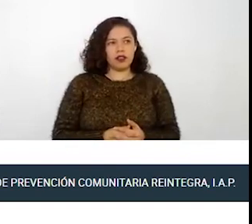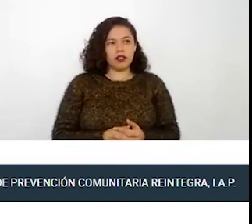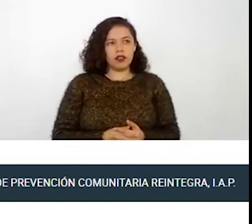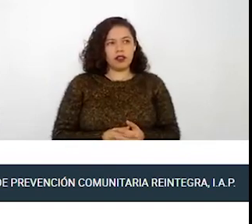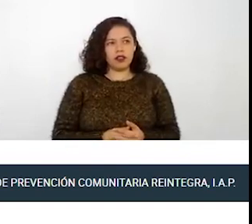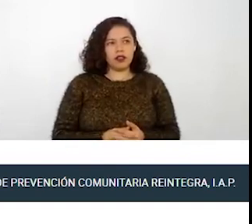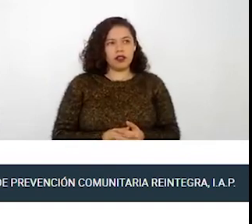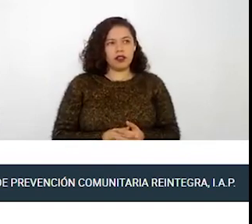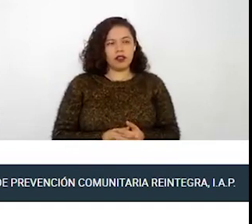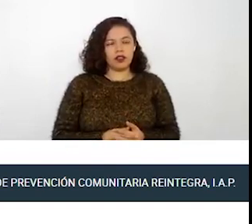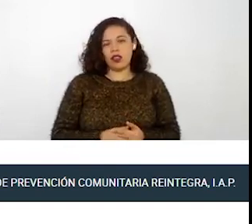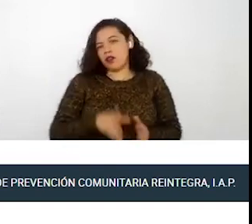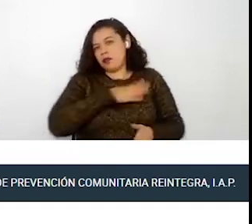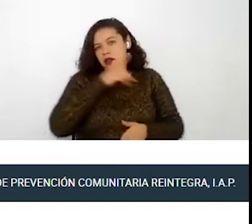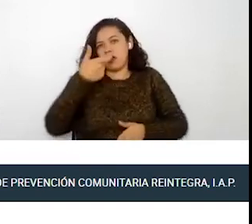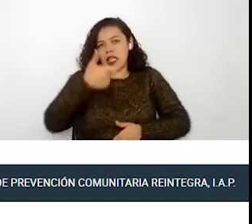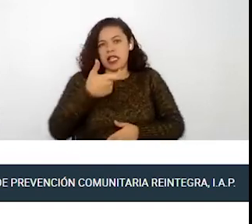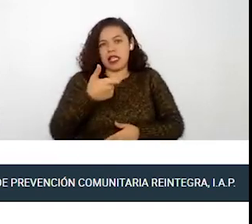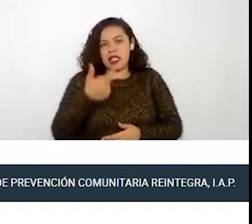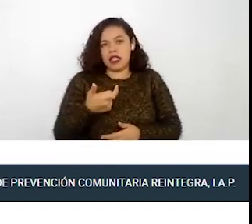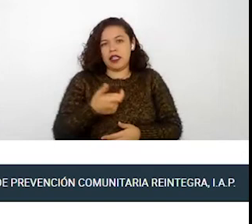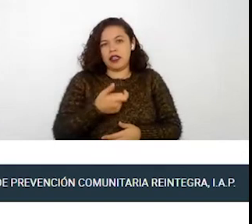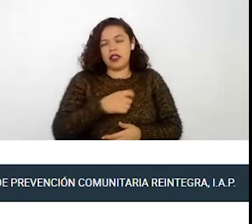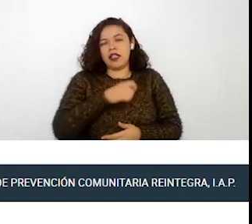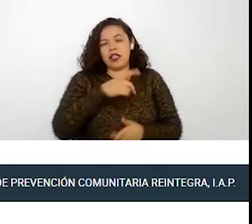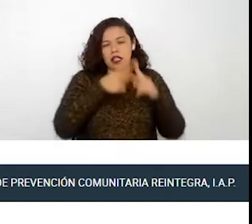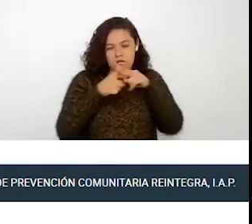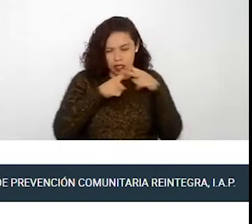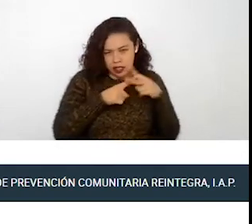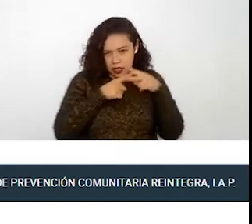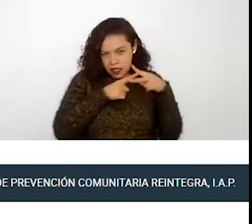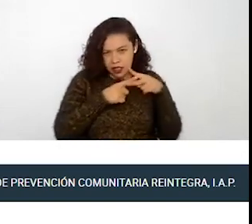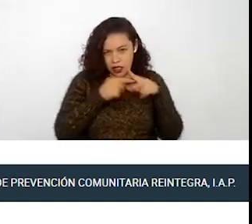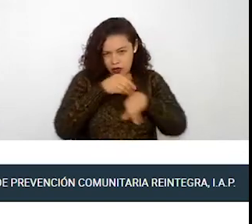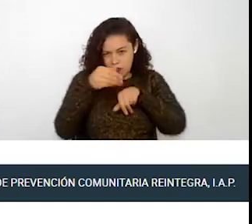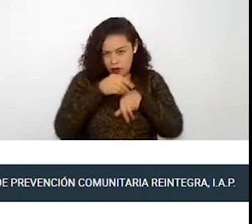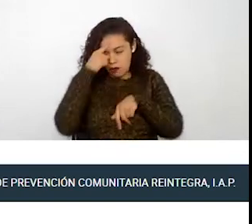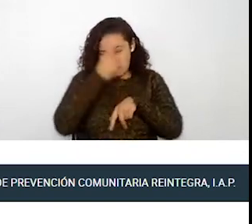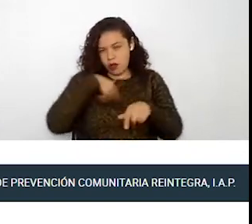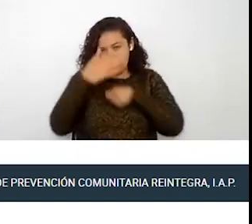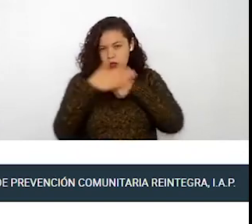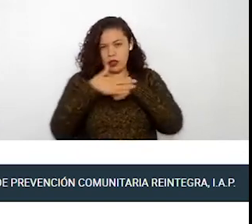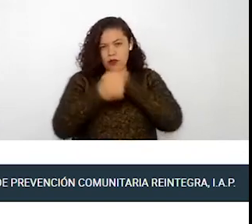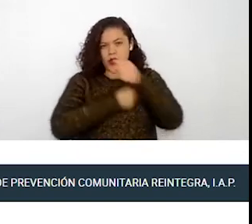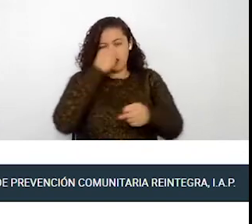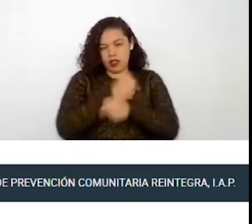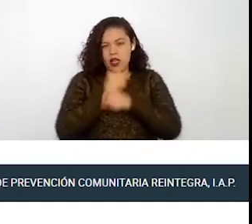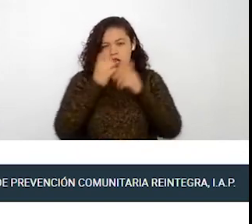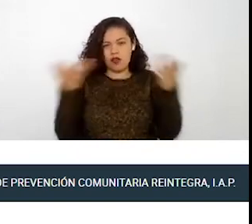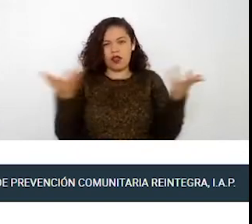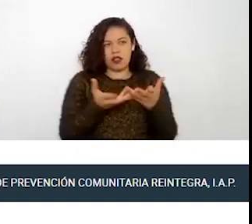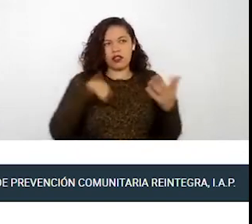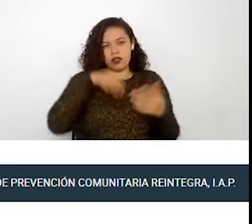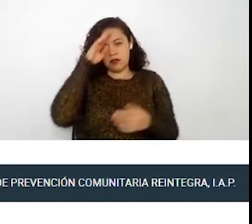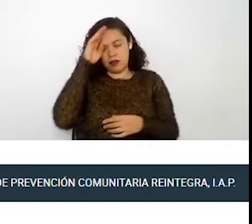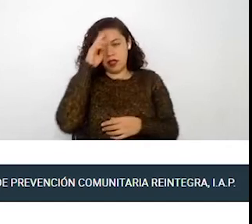bueno el presupuesto el presupuesto que son las cifras con los que vamos a llevar a cabo el próximo año hay que considerar como les